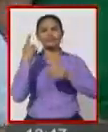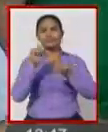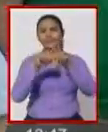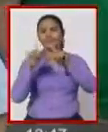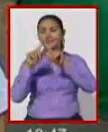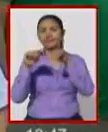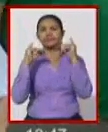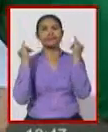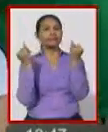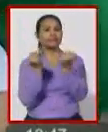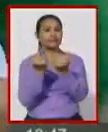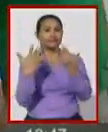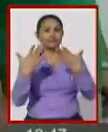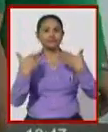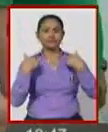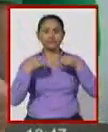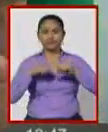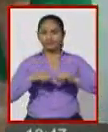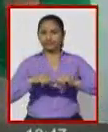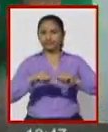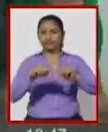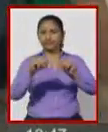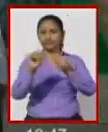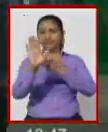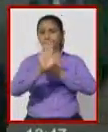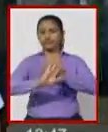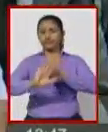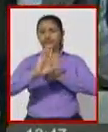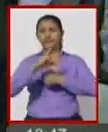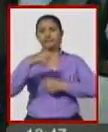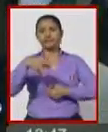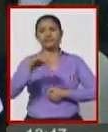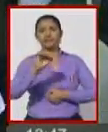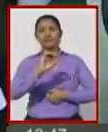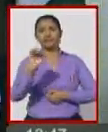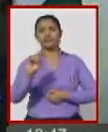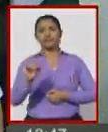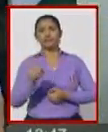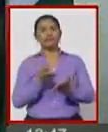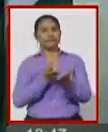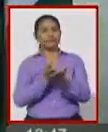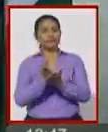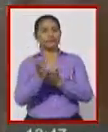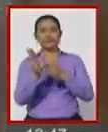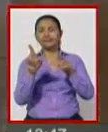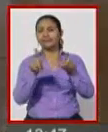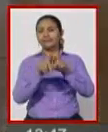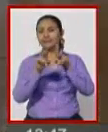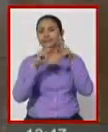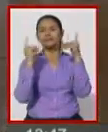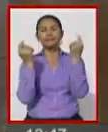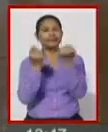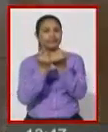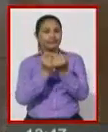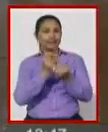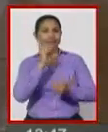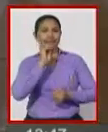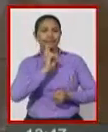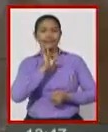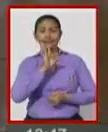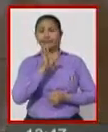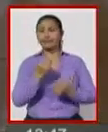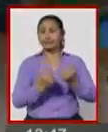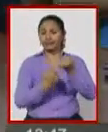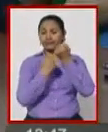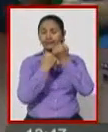las instituciones y vamos a estar permanentemente en la defensa de lo que significan nuestros derechos como departamento. Por su parte, el gobernador indicó